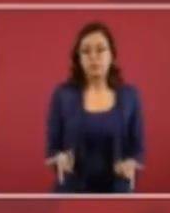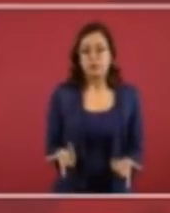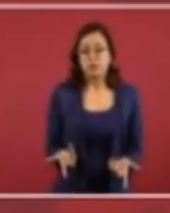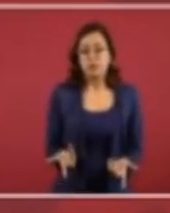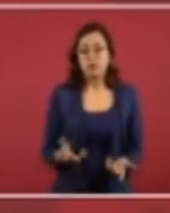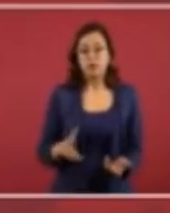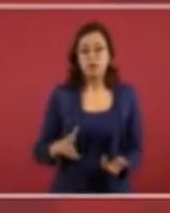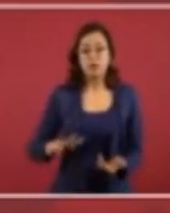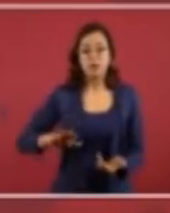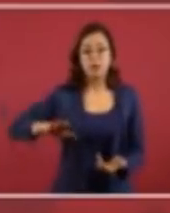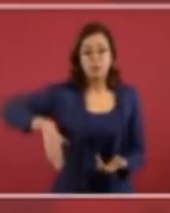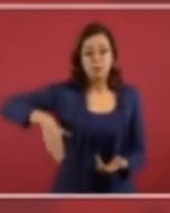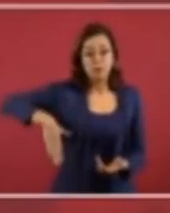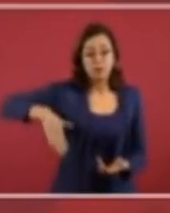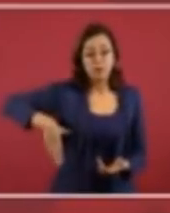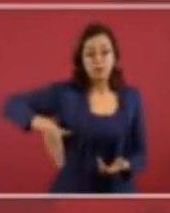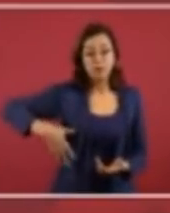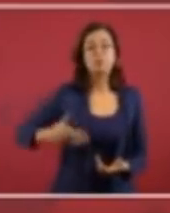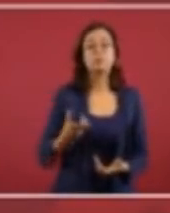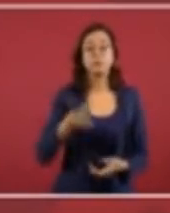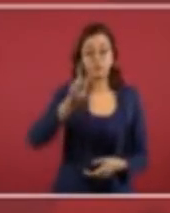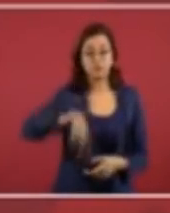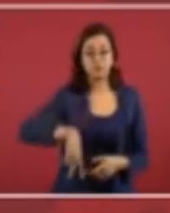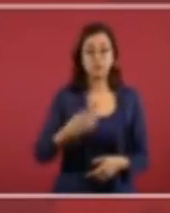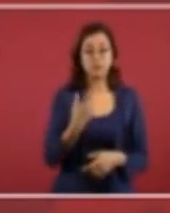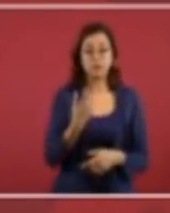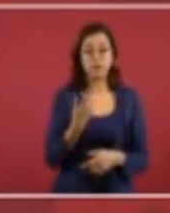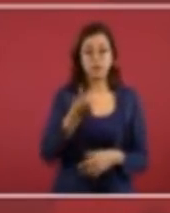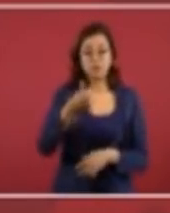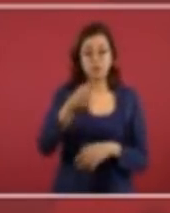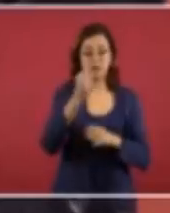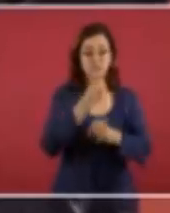recientemente, eso sí, en el sexenio pasado,